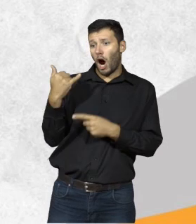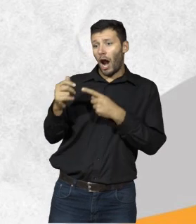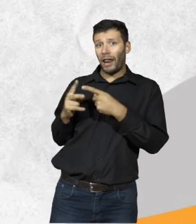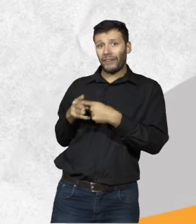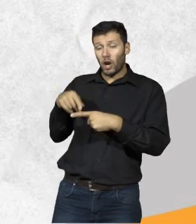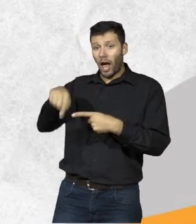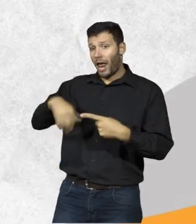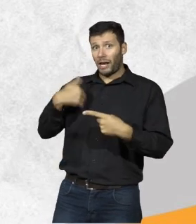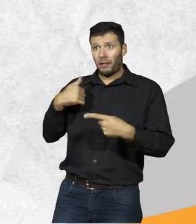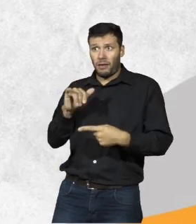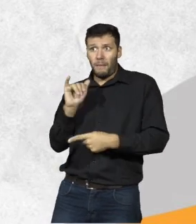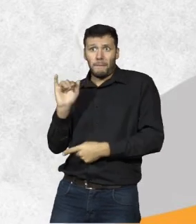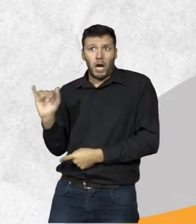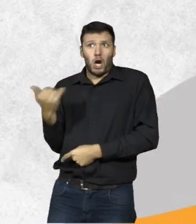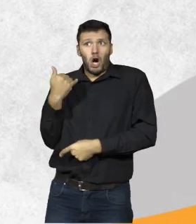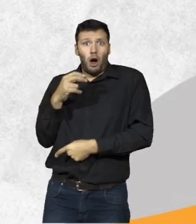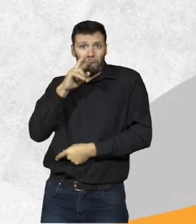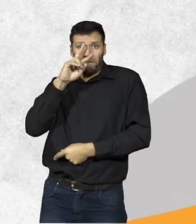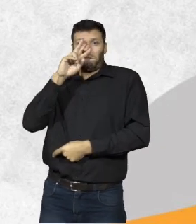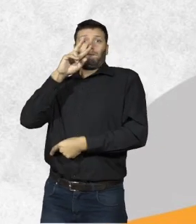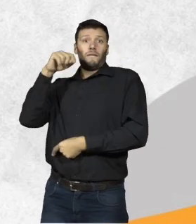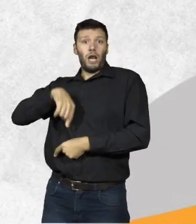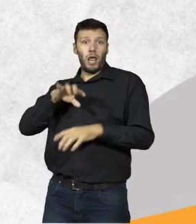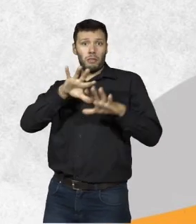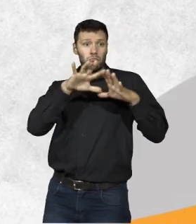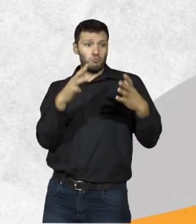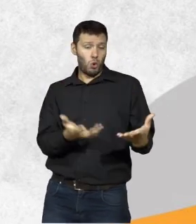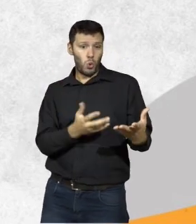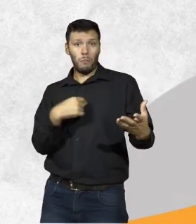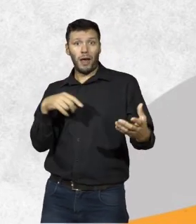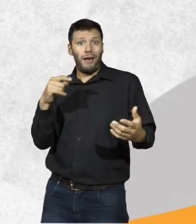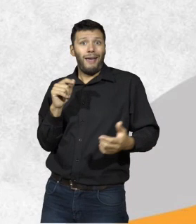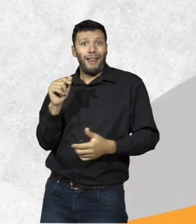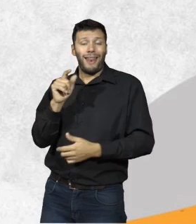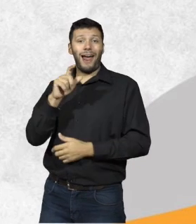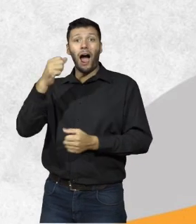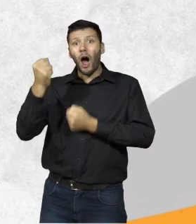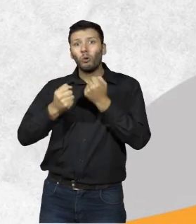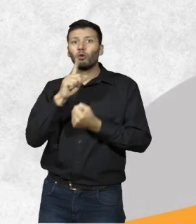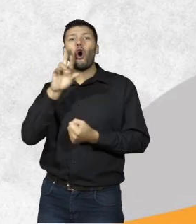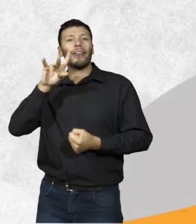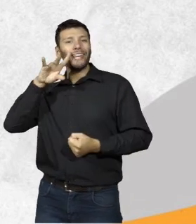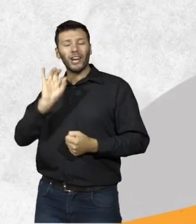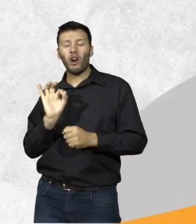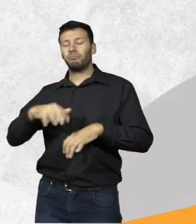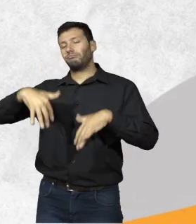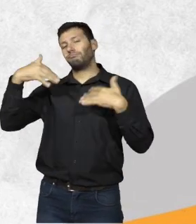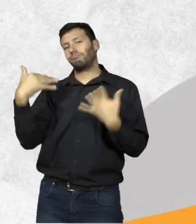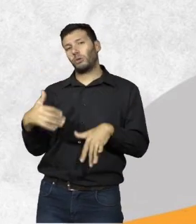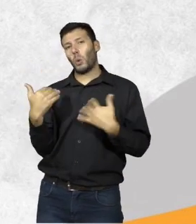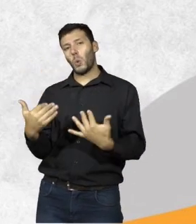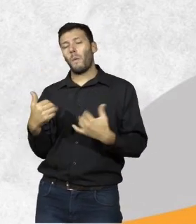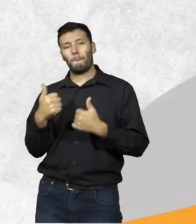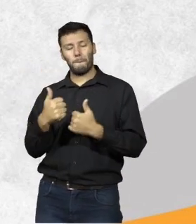en Argentina y en muchas partes del mundo que supere el Torino. Esto mismo ocurrió con las normativas ambientales y